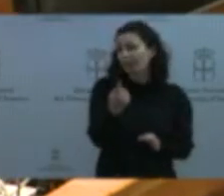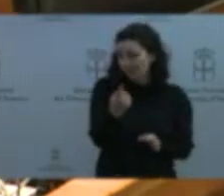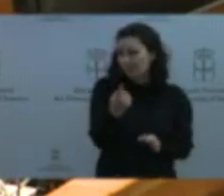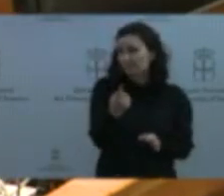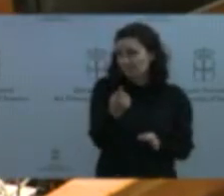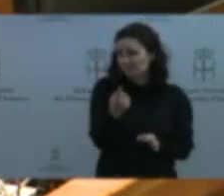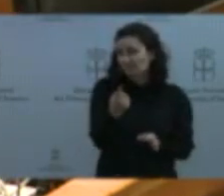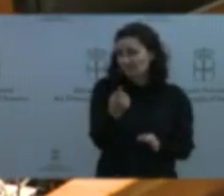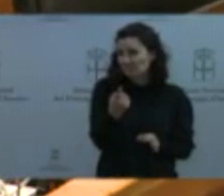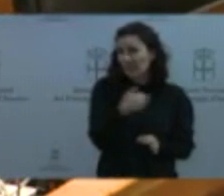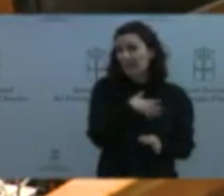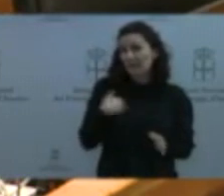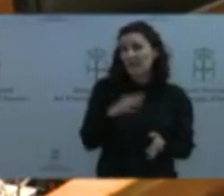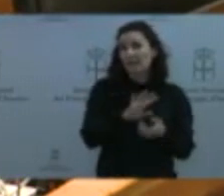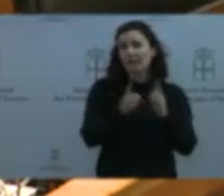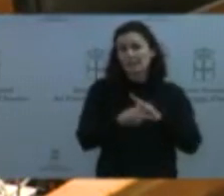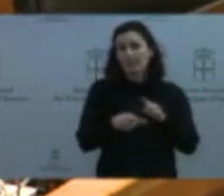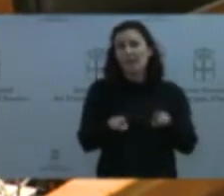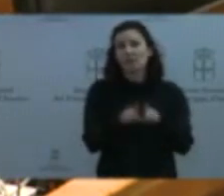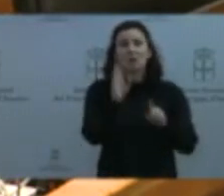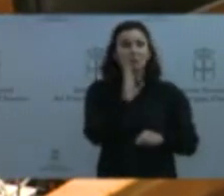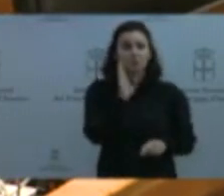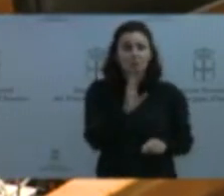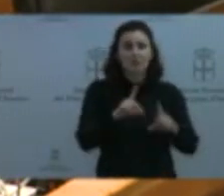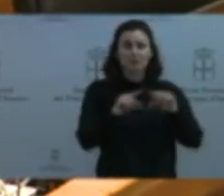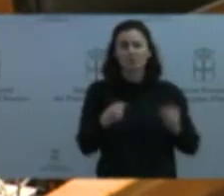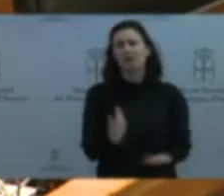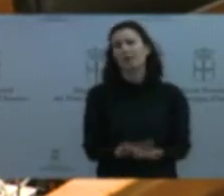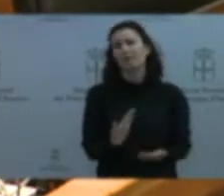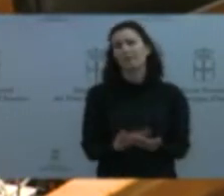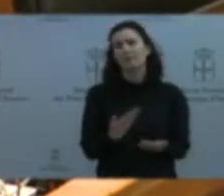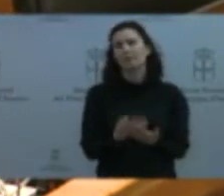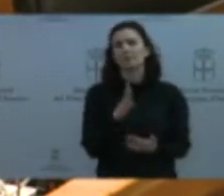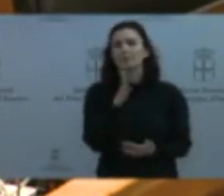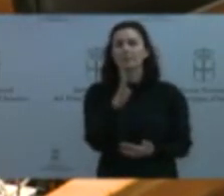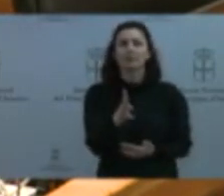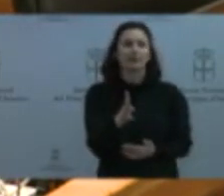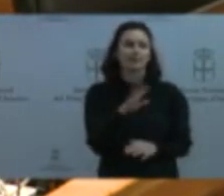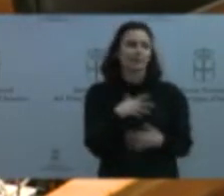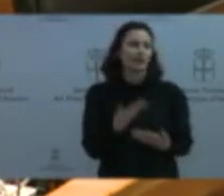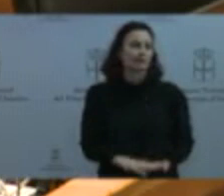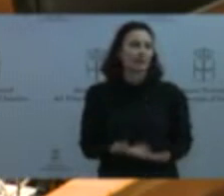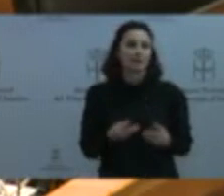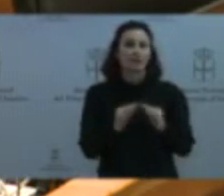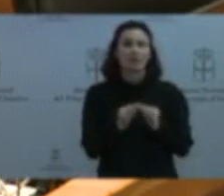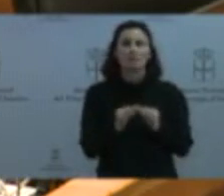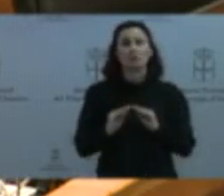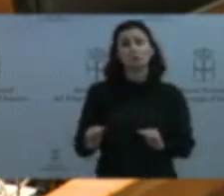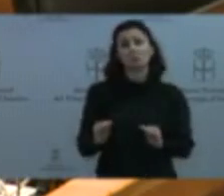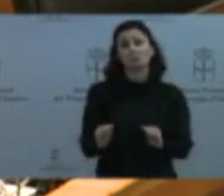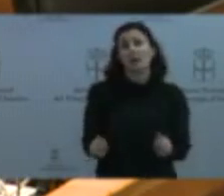lodazal. El argumentario del que lleva tirando 4 años y el que le elaboran sus gabinetes ante nuestras preguntas. Pero mire,